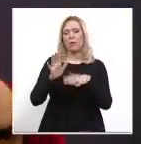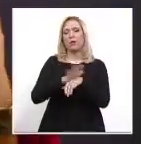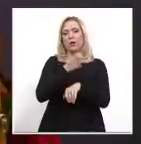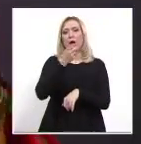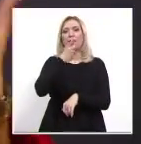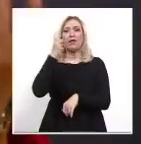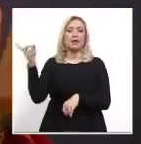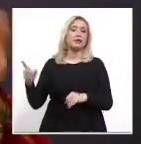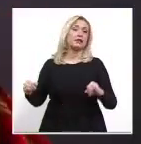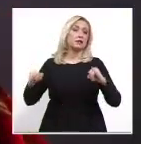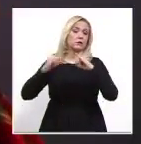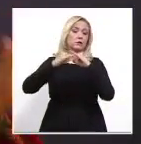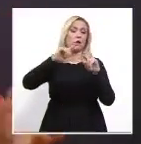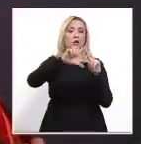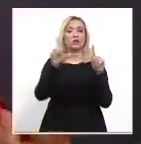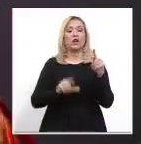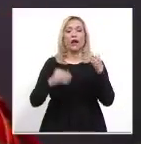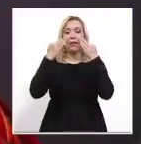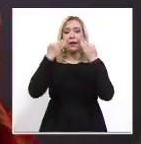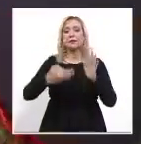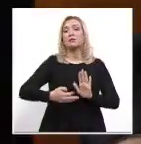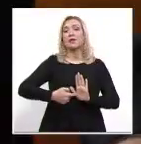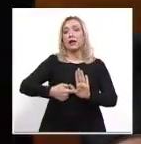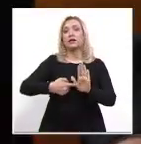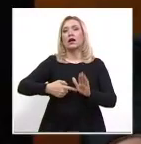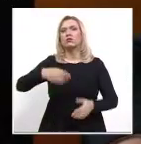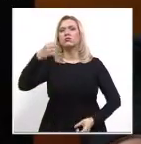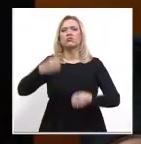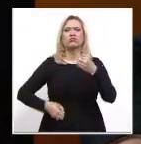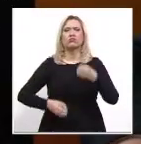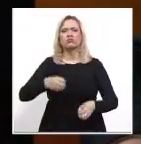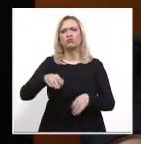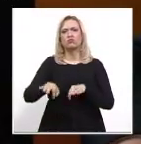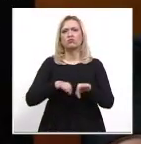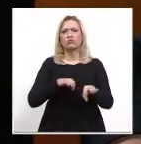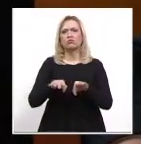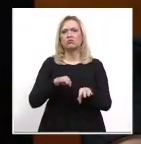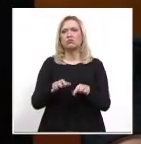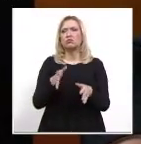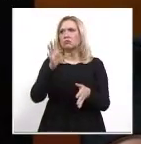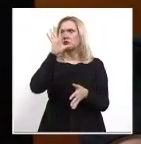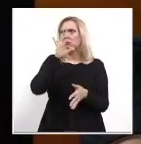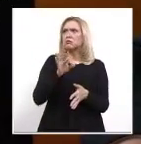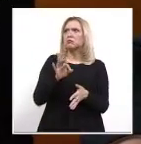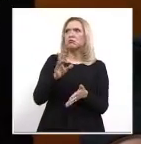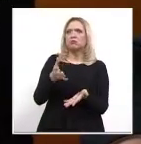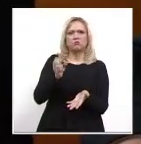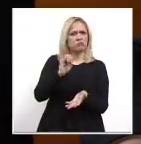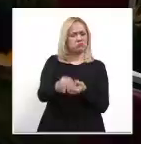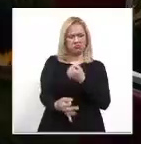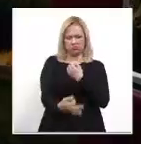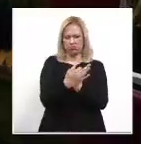que el Instituto Nacional de Transparencia sesione con 4 comisionados, la orden que dio para que el Senado nombre a los